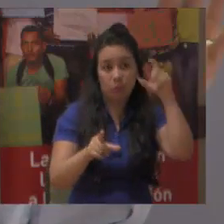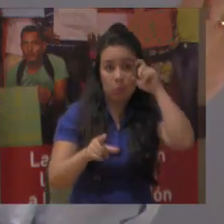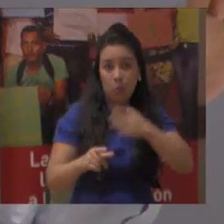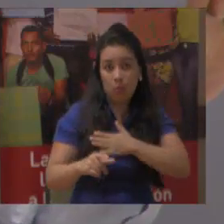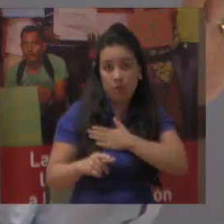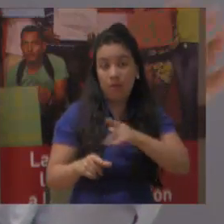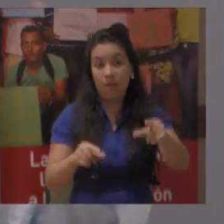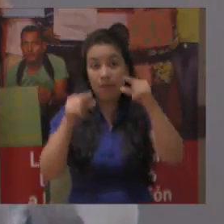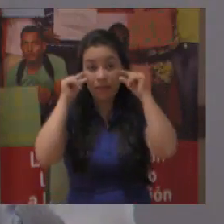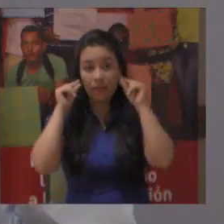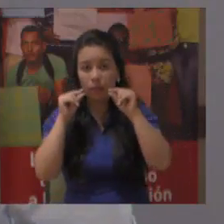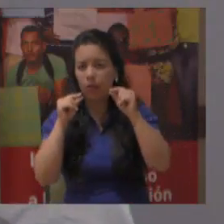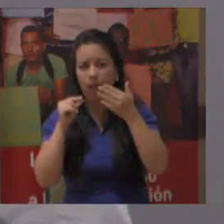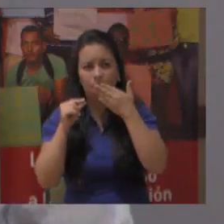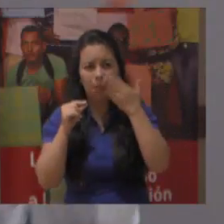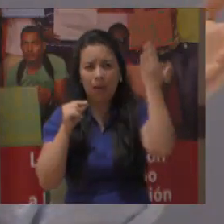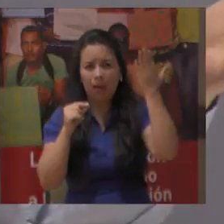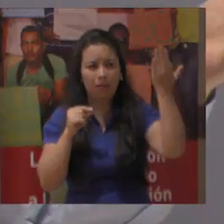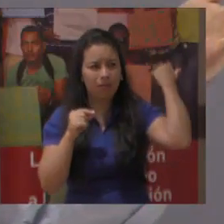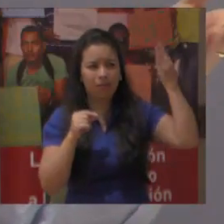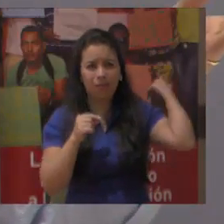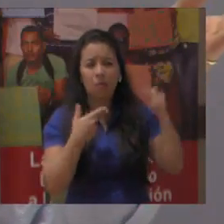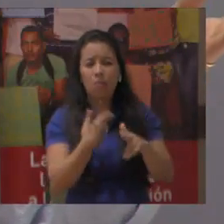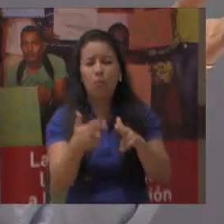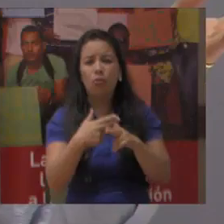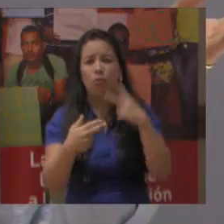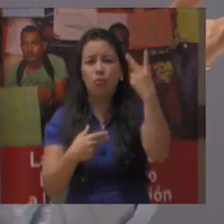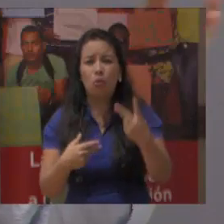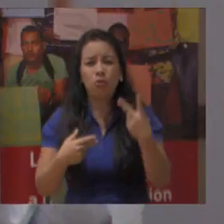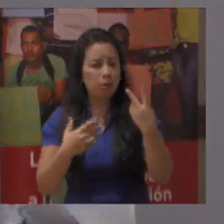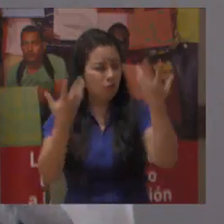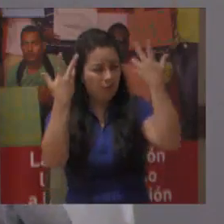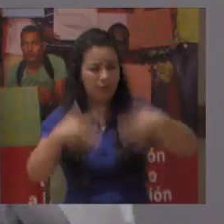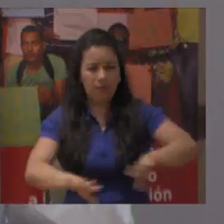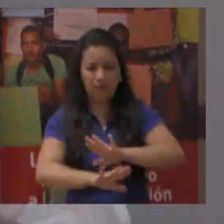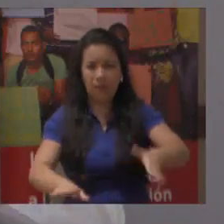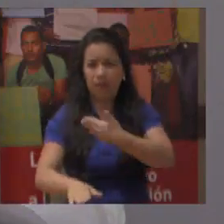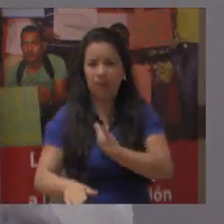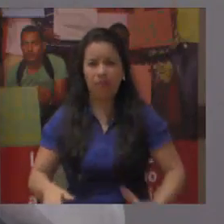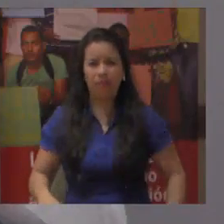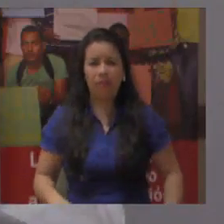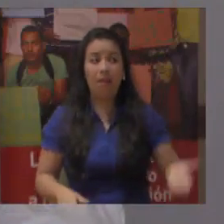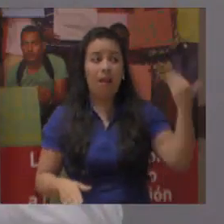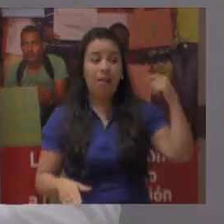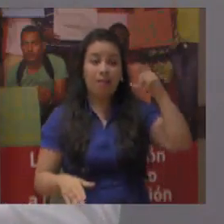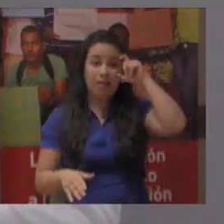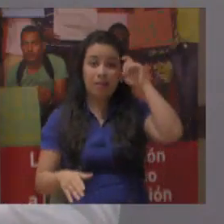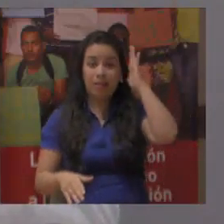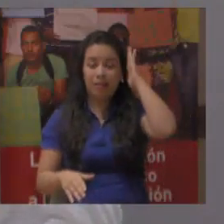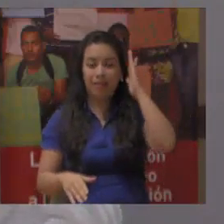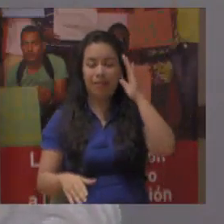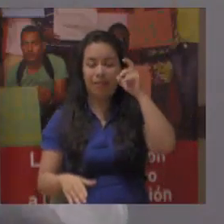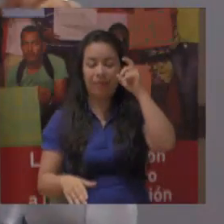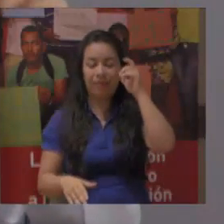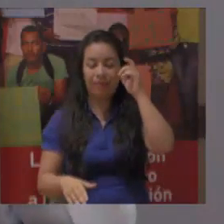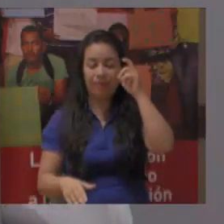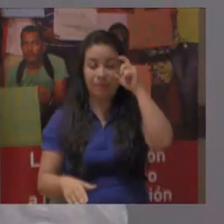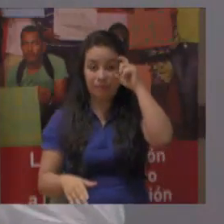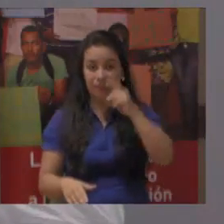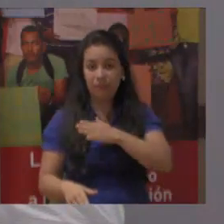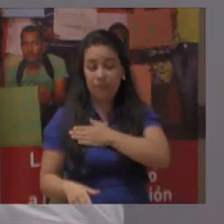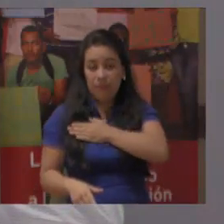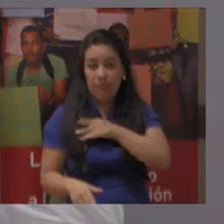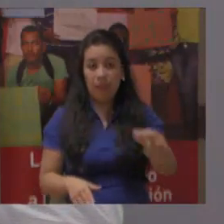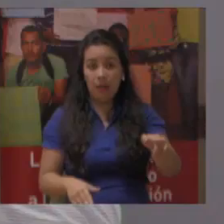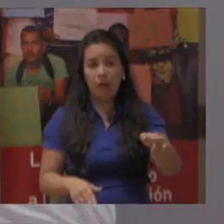pasar. Presidente Santos en 2 años no va a ser presidente más. Presidente Uribe ya no es presidente, es un senador, pero ya no